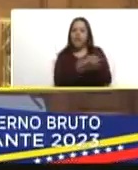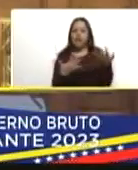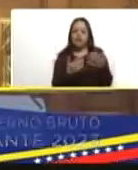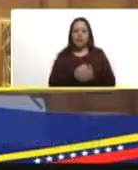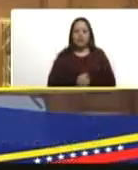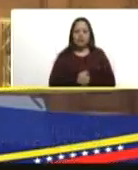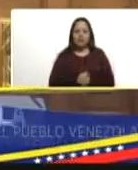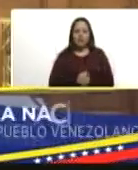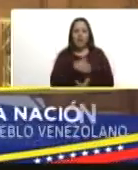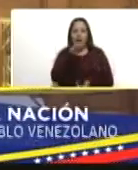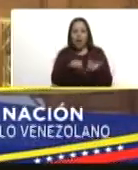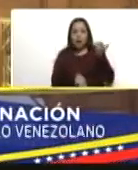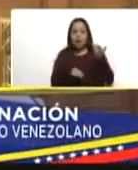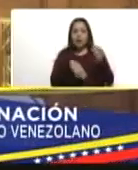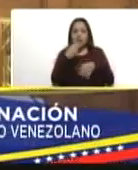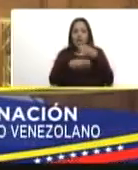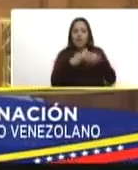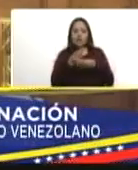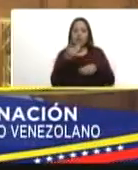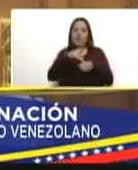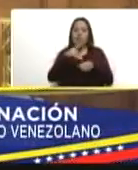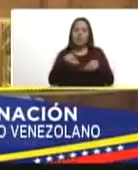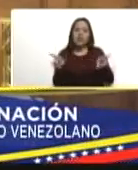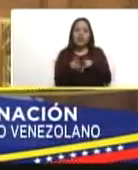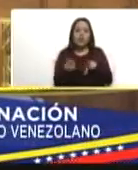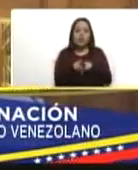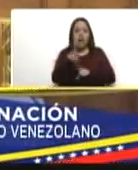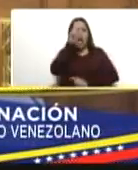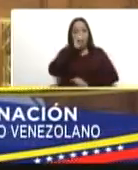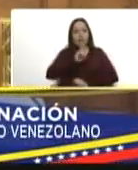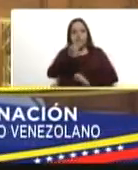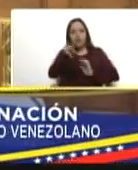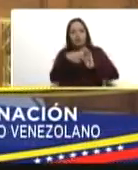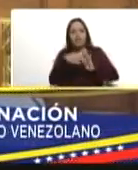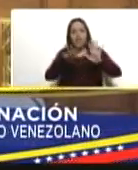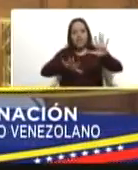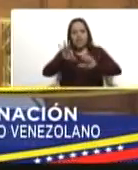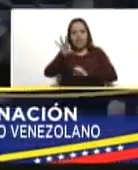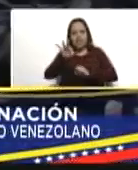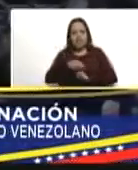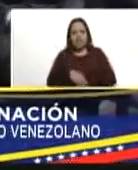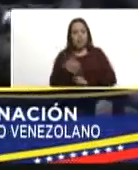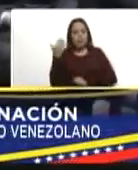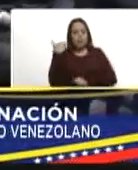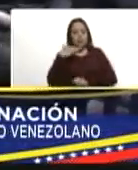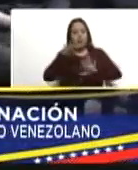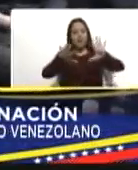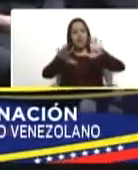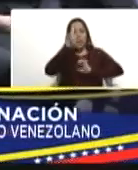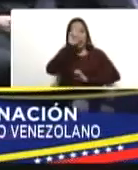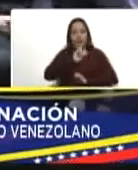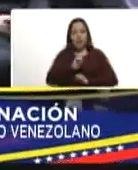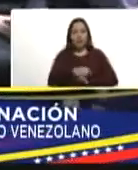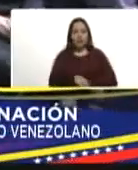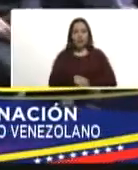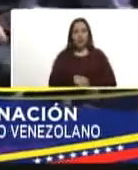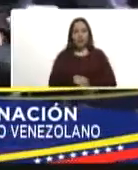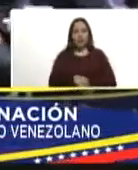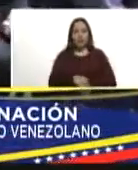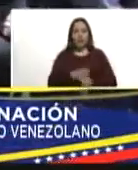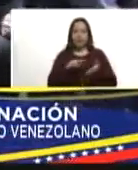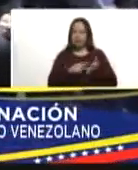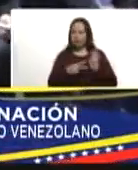última vez que registramos una cifra similar fue en el año 2013 hace 10 años Es decir